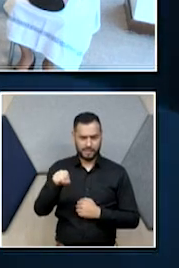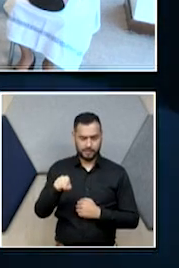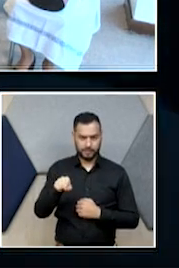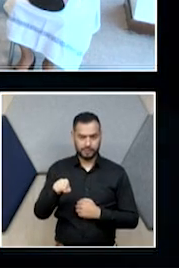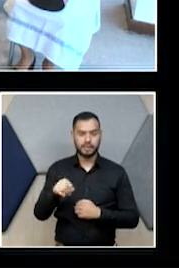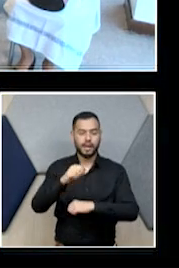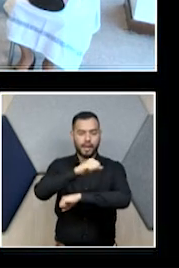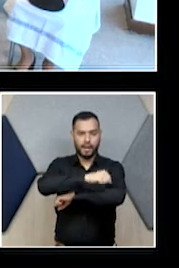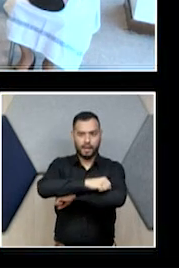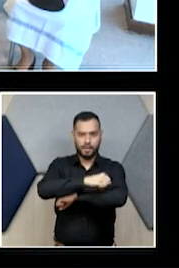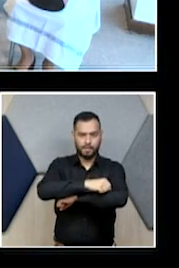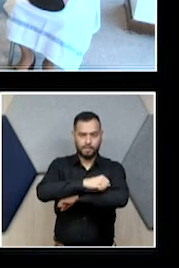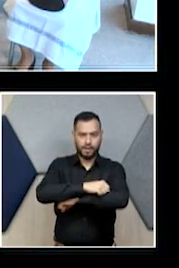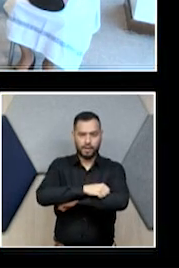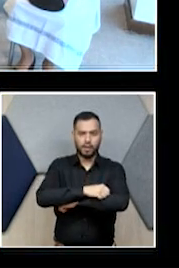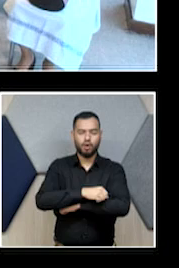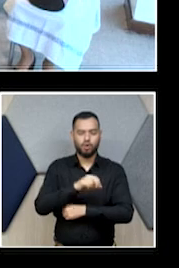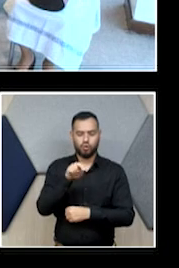Noruega,